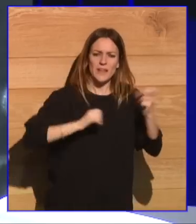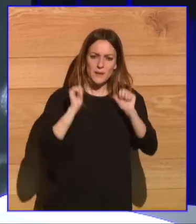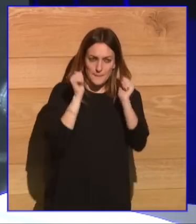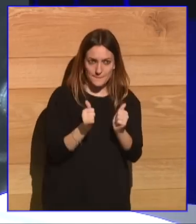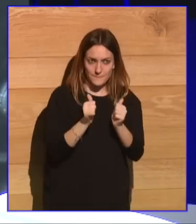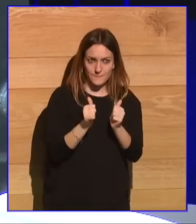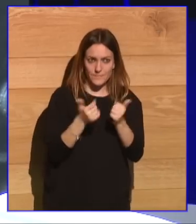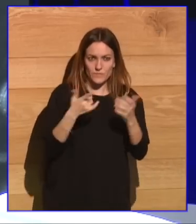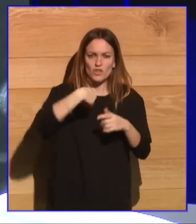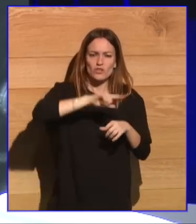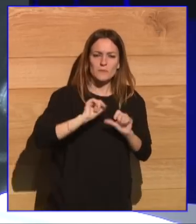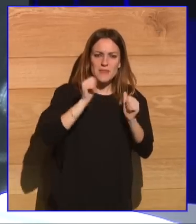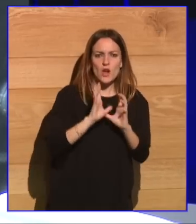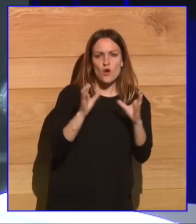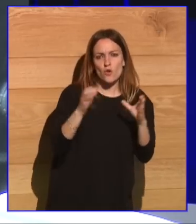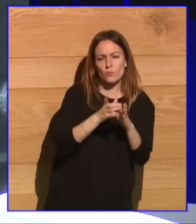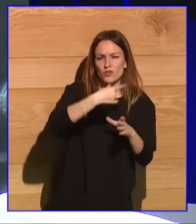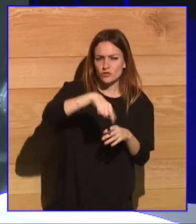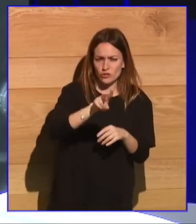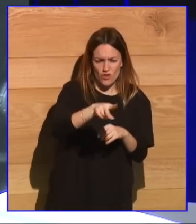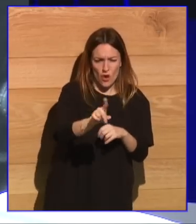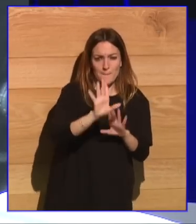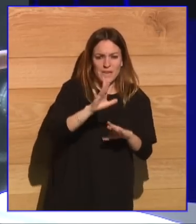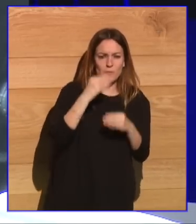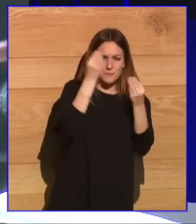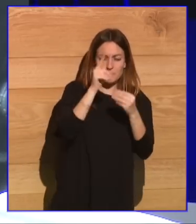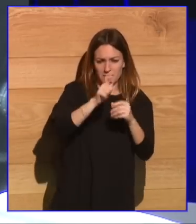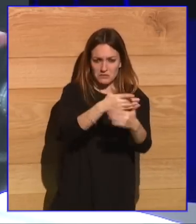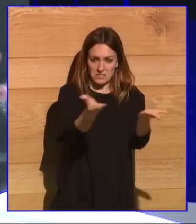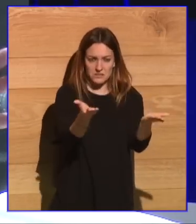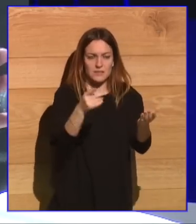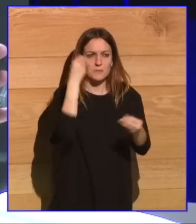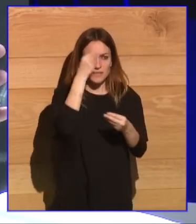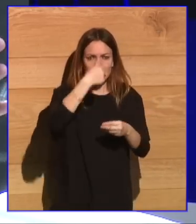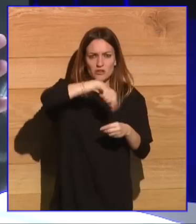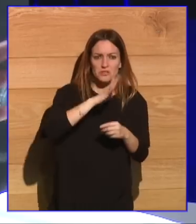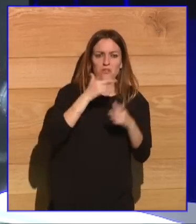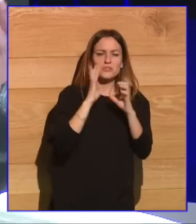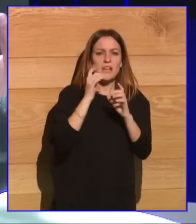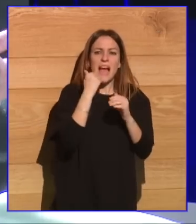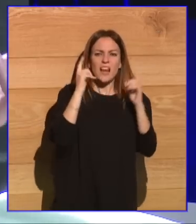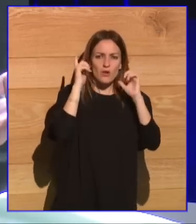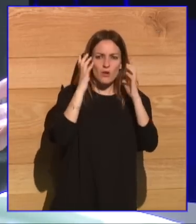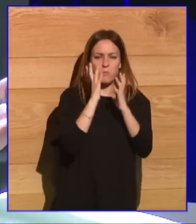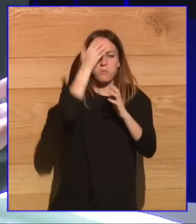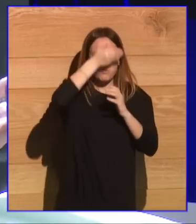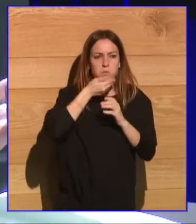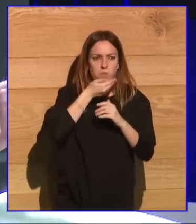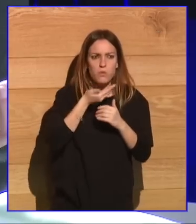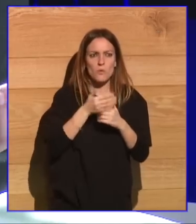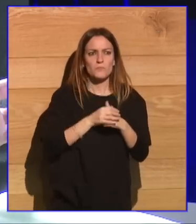con un grupo que no somos nosotros, pero la gente cree que somos nosotros, con unas caretas, para que cuando acaben de tocar el